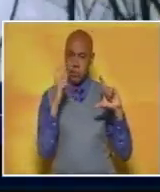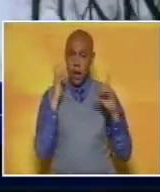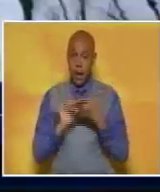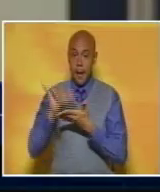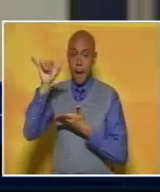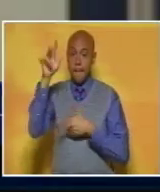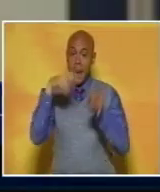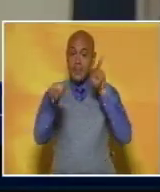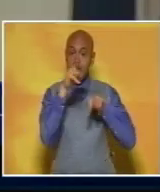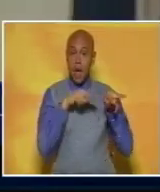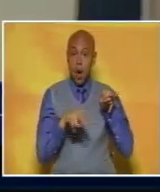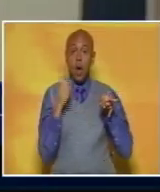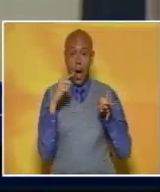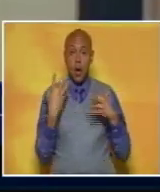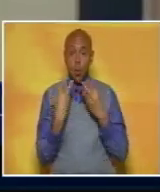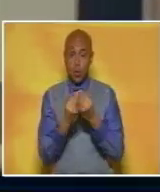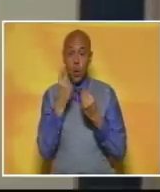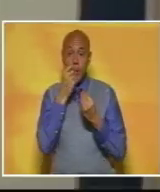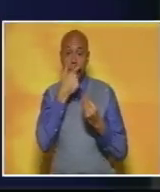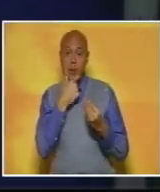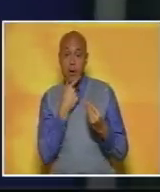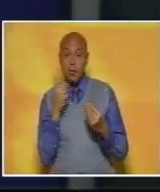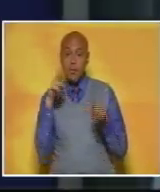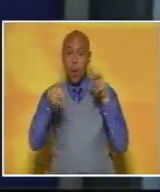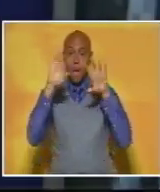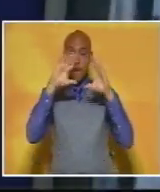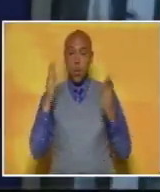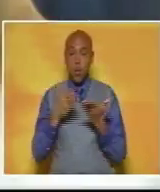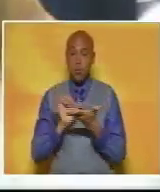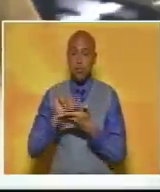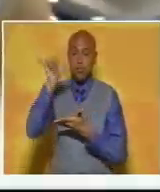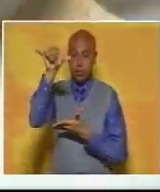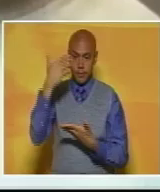producción y cómo la pasó junto a Martin recorriendo el mundo.